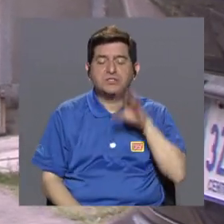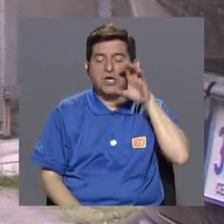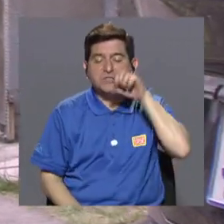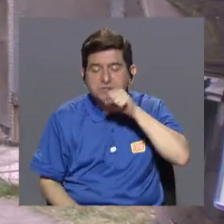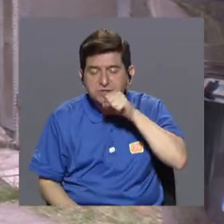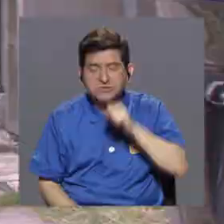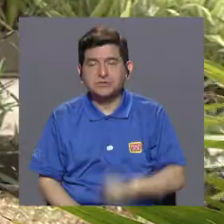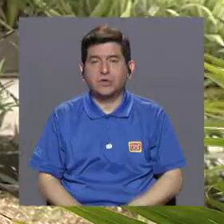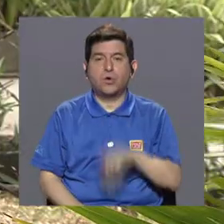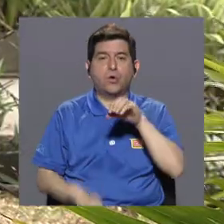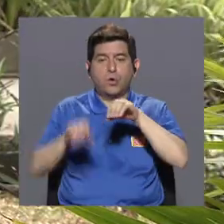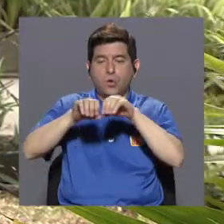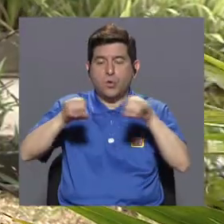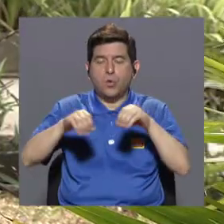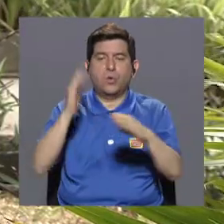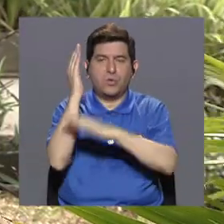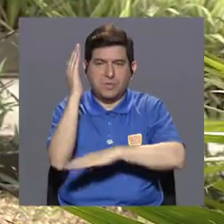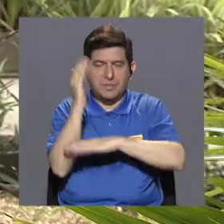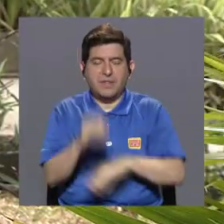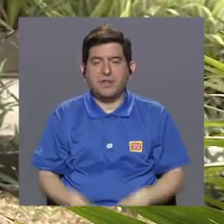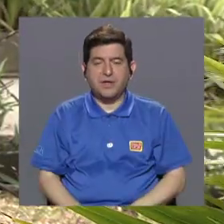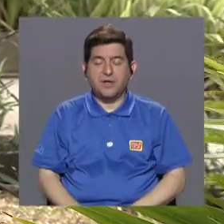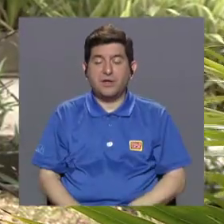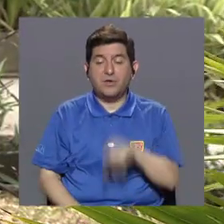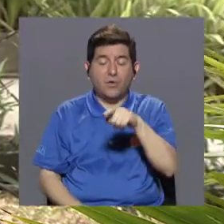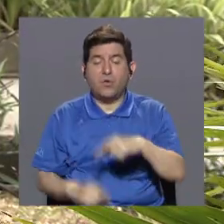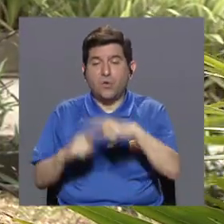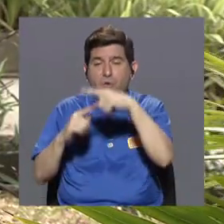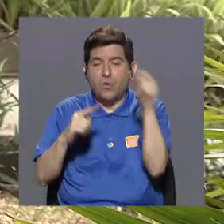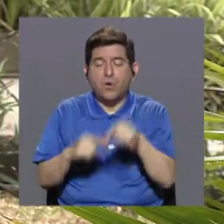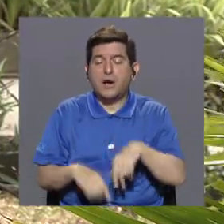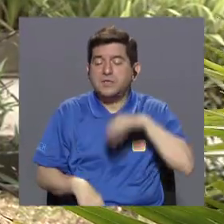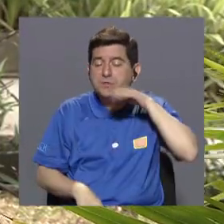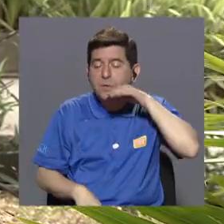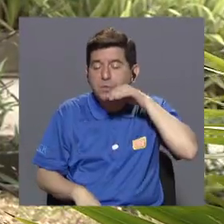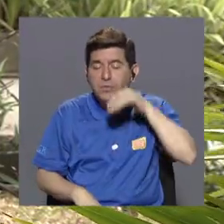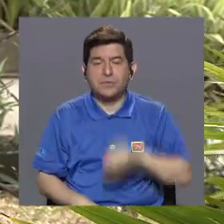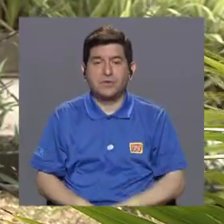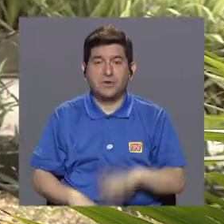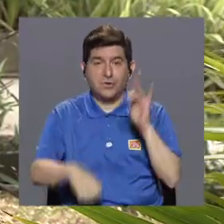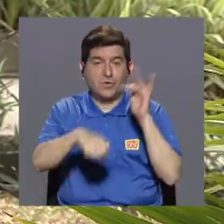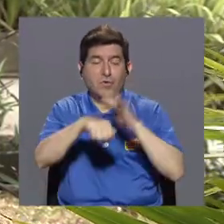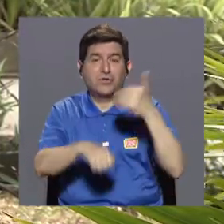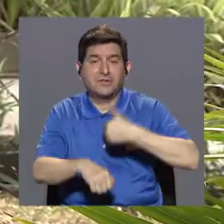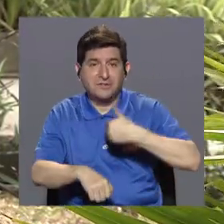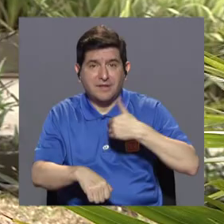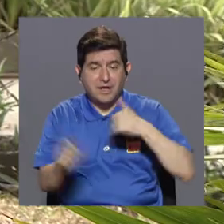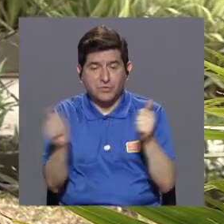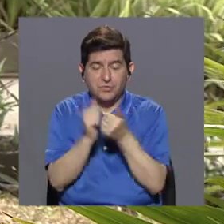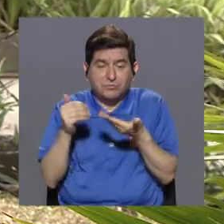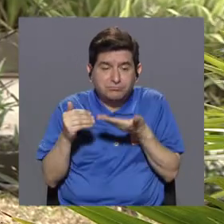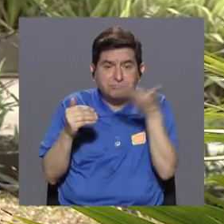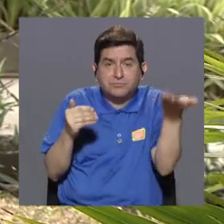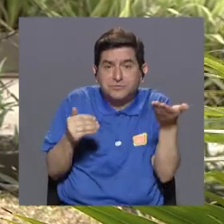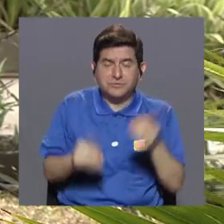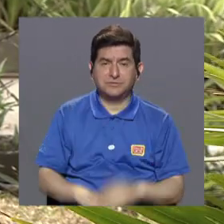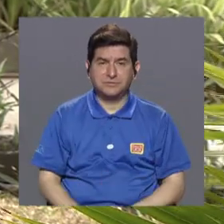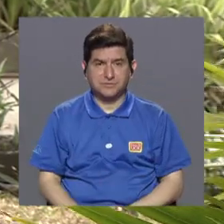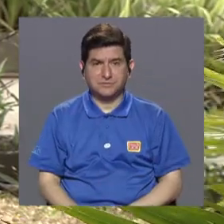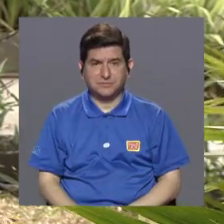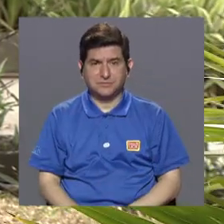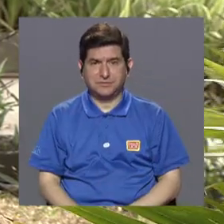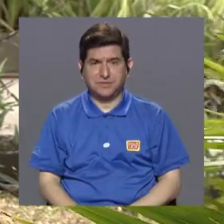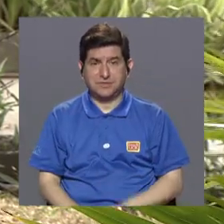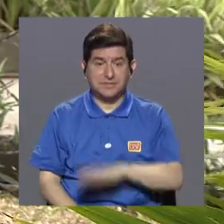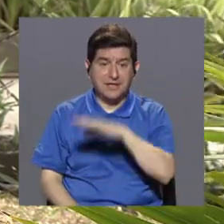suelo, palos, chupan las hojas, entonces entre el contacto que hay, ¿verdad?, con los objetos y